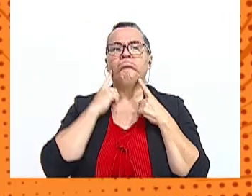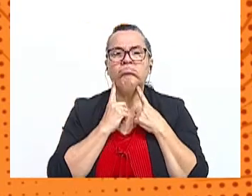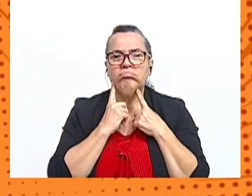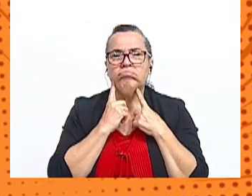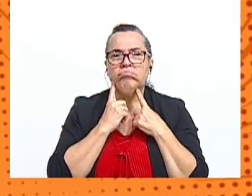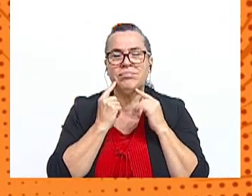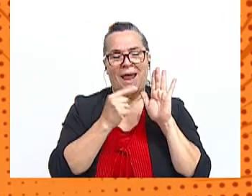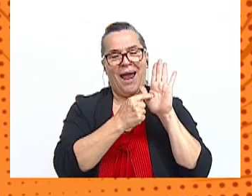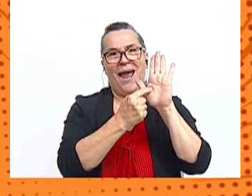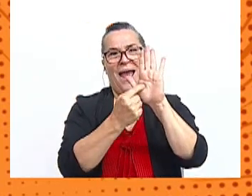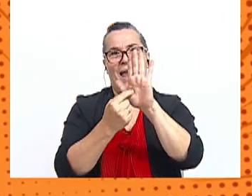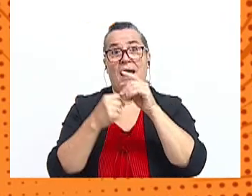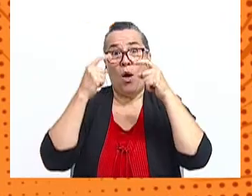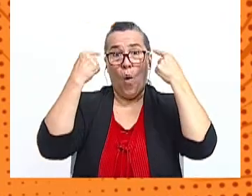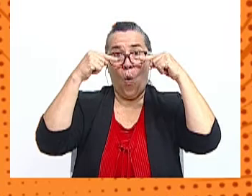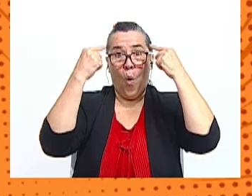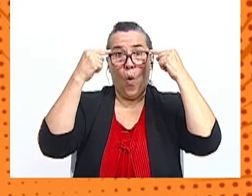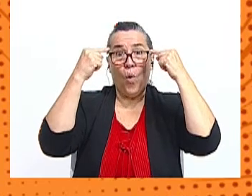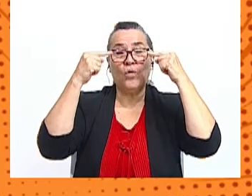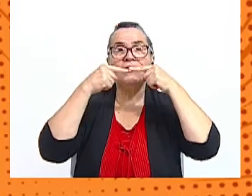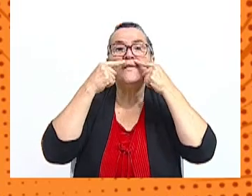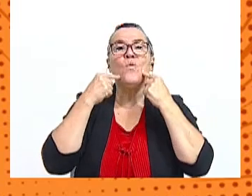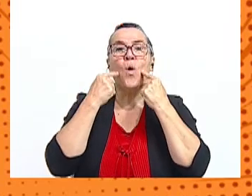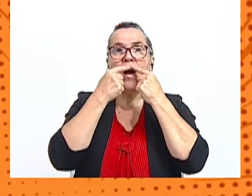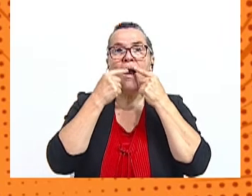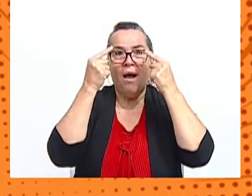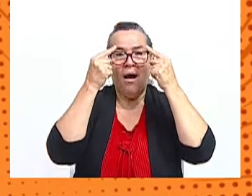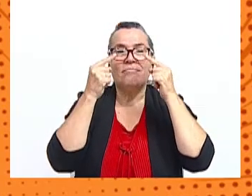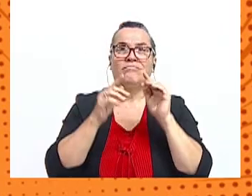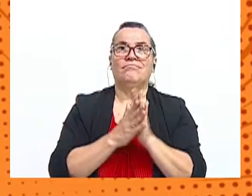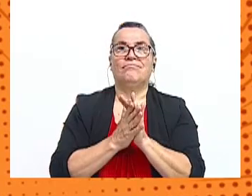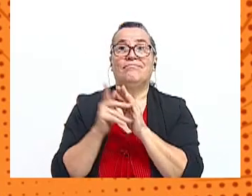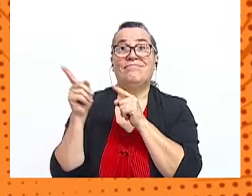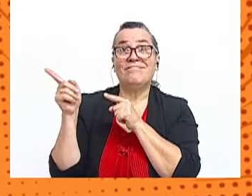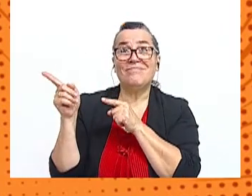Serán marcadas por sus ojos y generalmente por su boca.